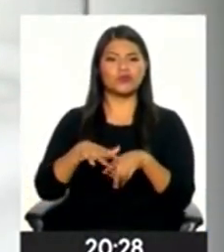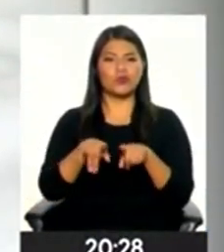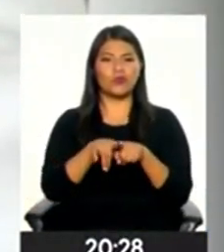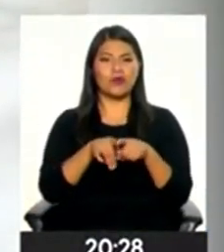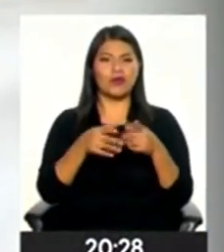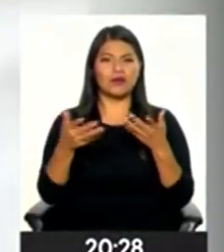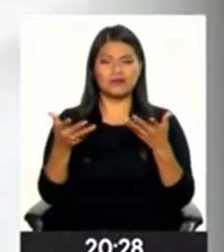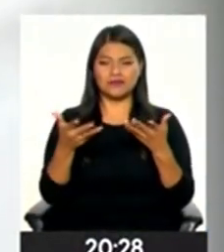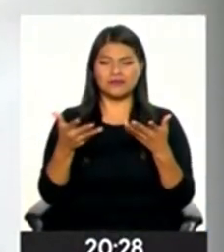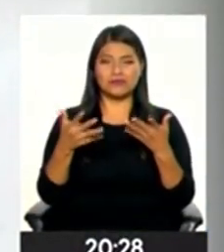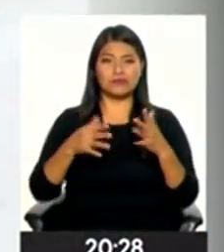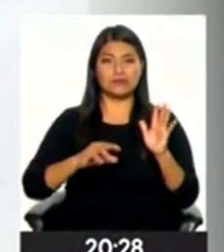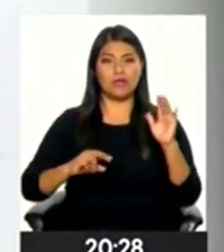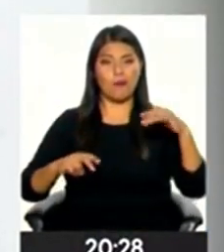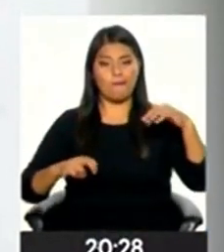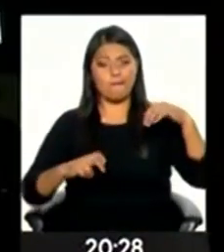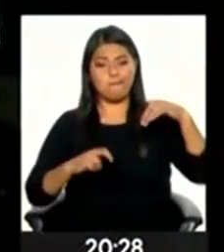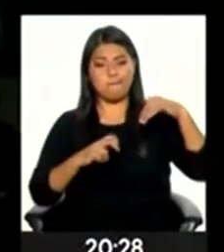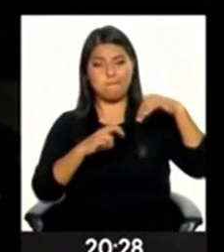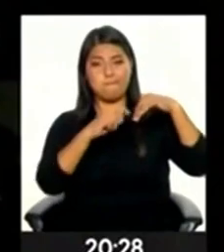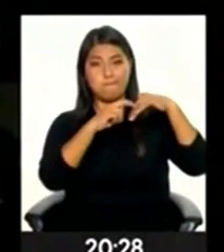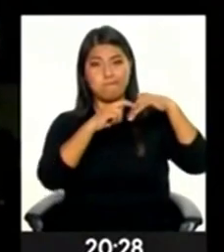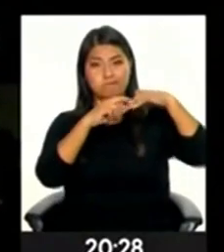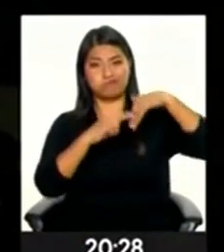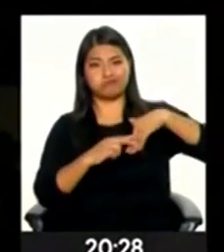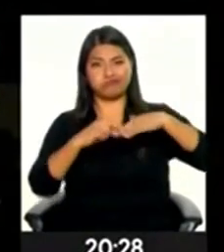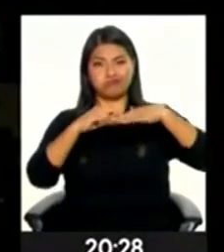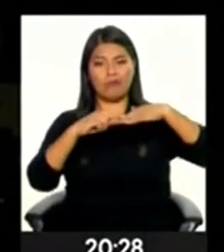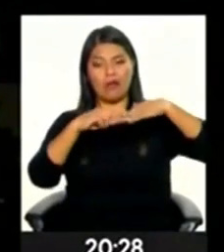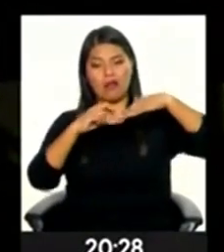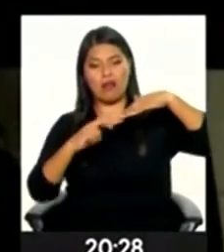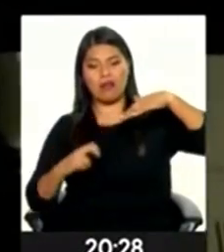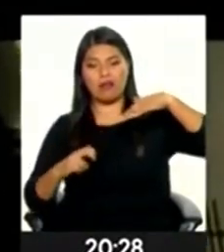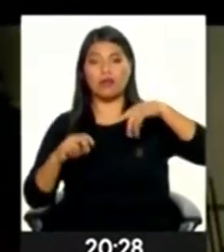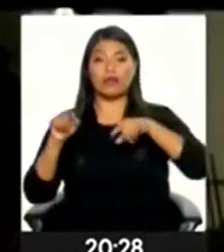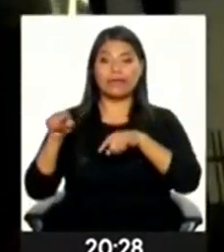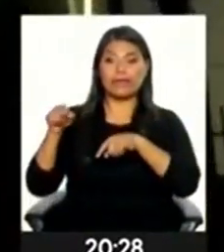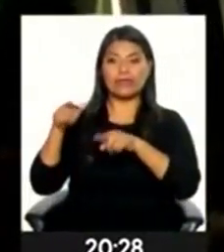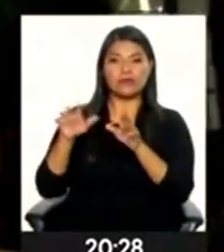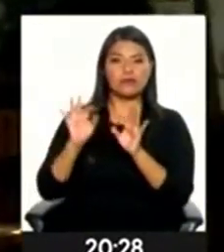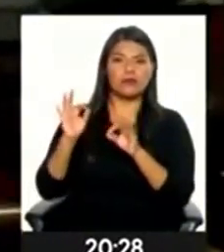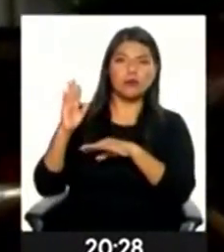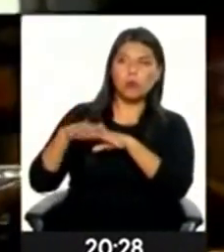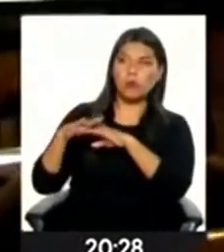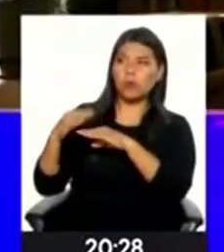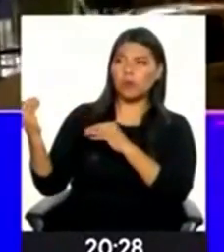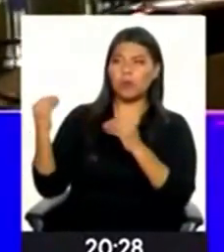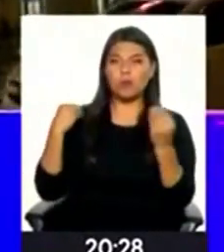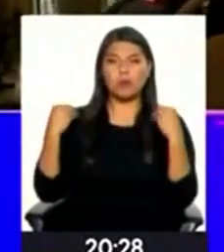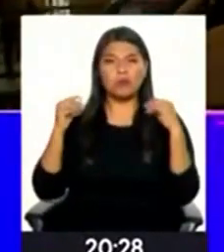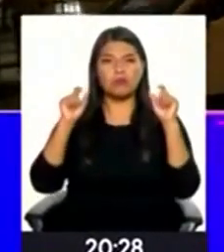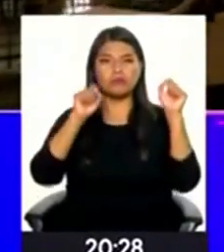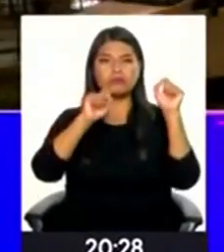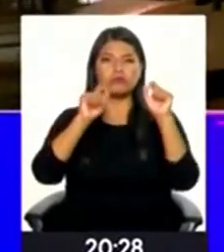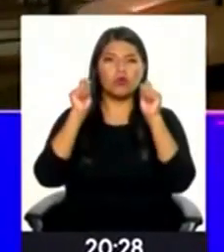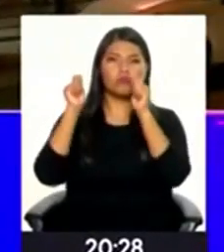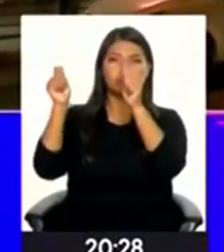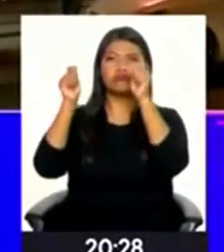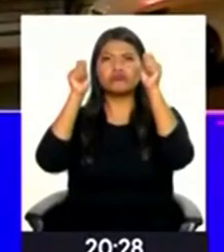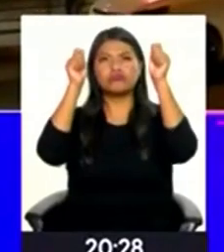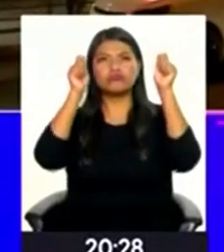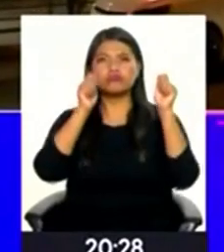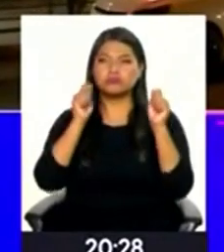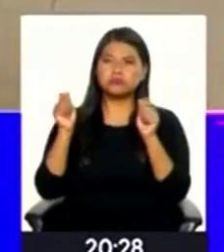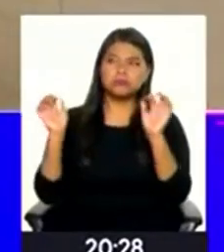eléctrica dentro del local, donde la señora denunció que no había ni un aviso ni una señalización que